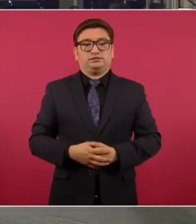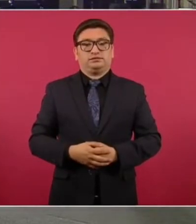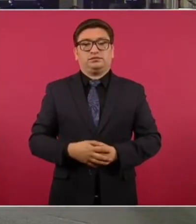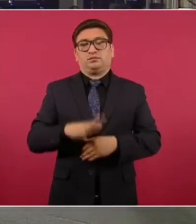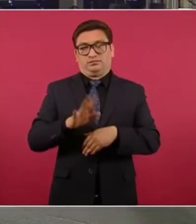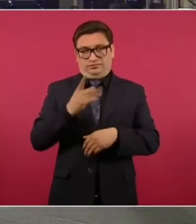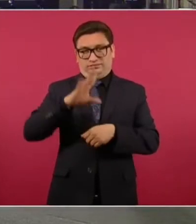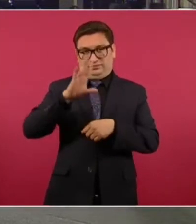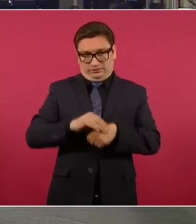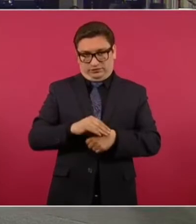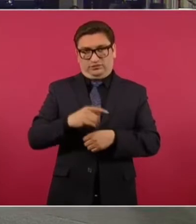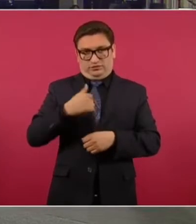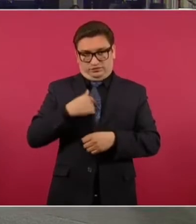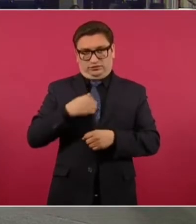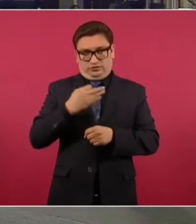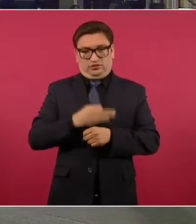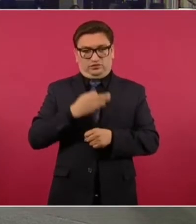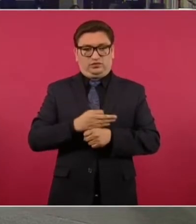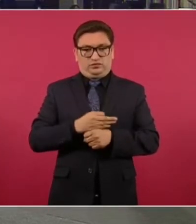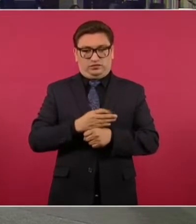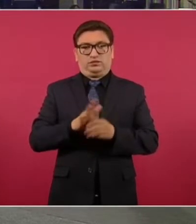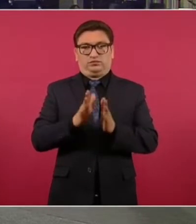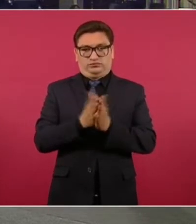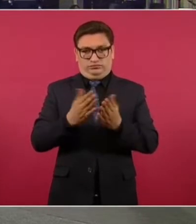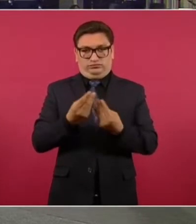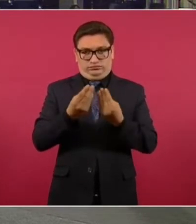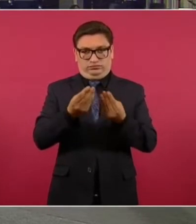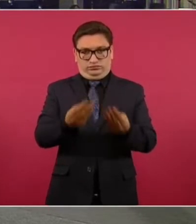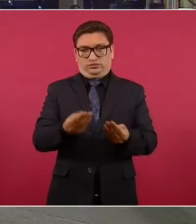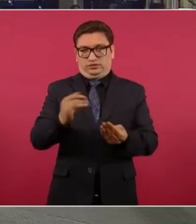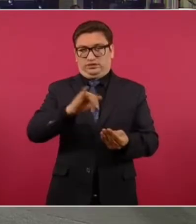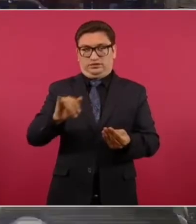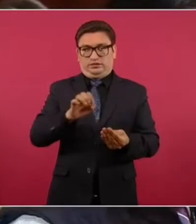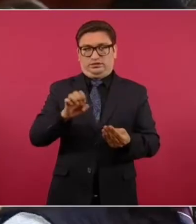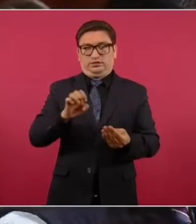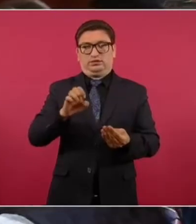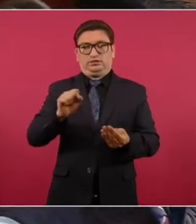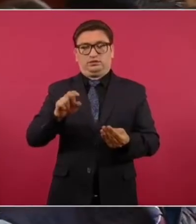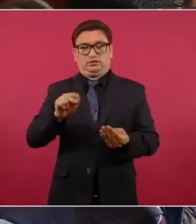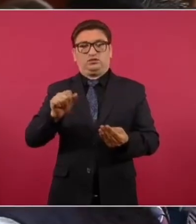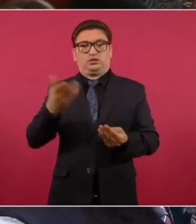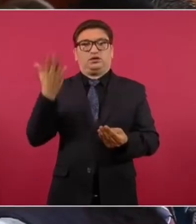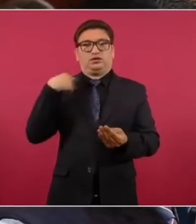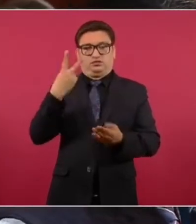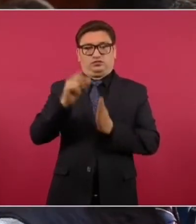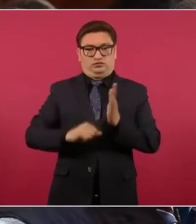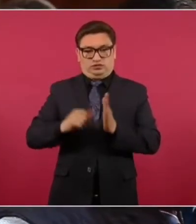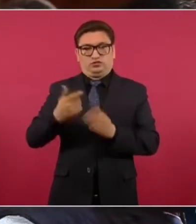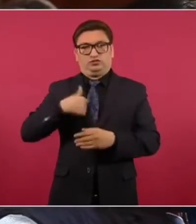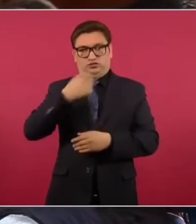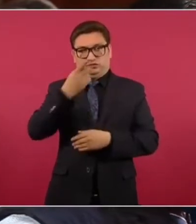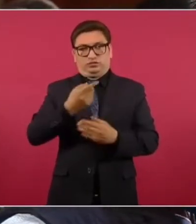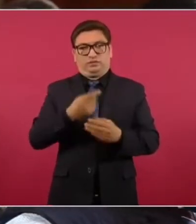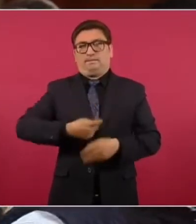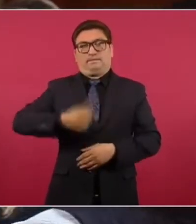el espacio y la palabra. Ahorita le voy a dejar este libro con Jesús. Hace 2 meses le dejé mi primer